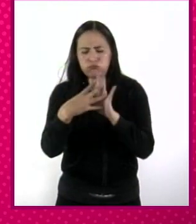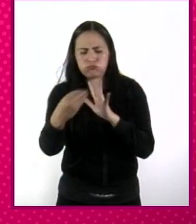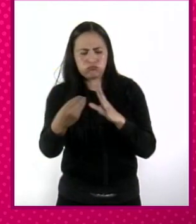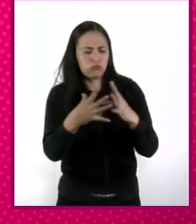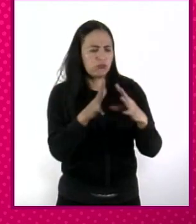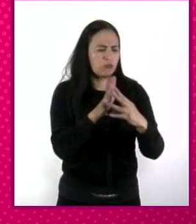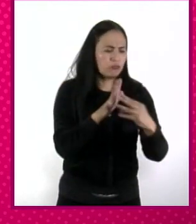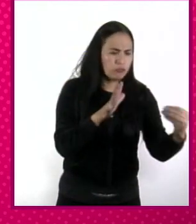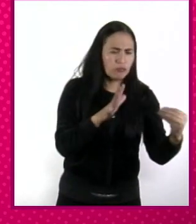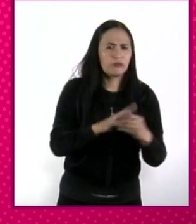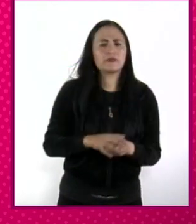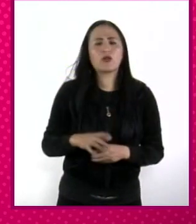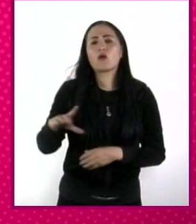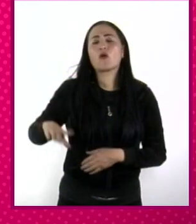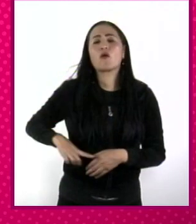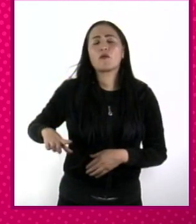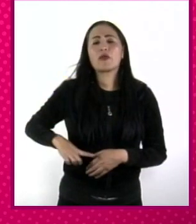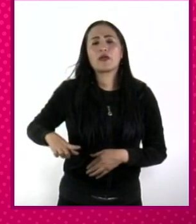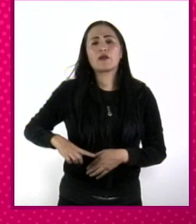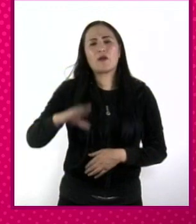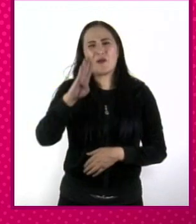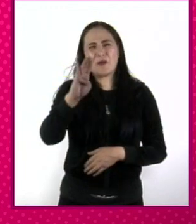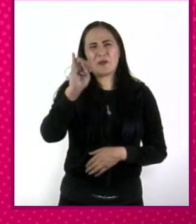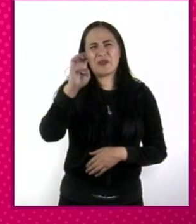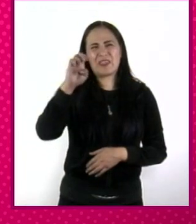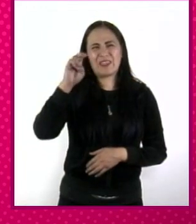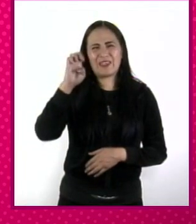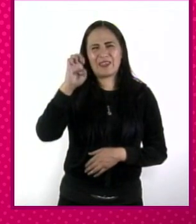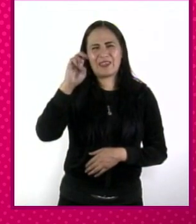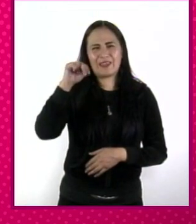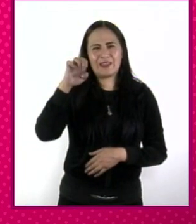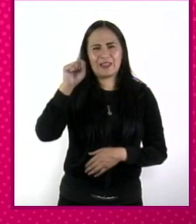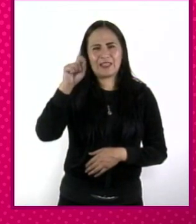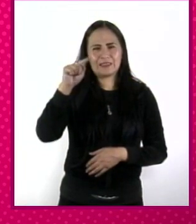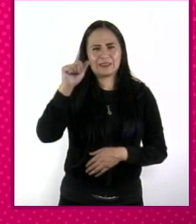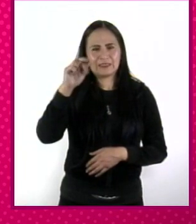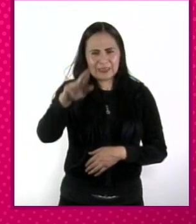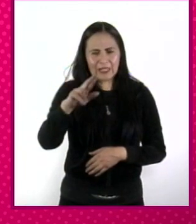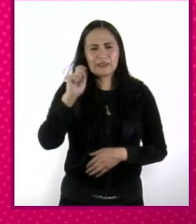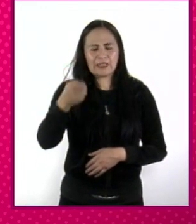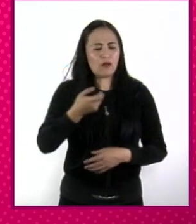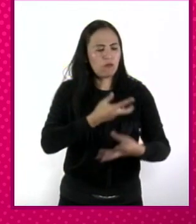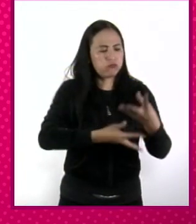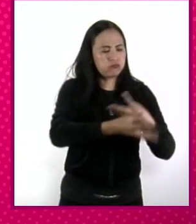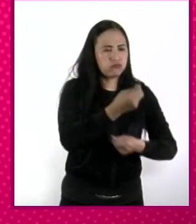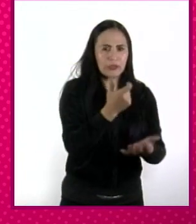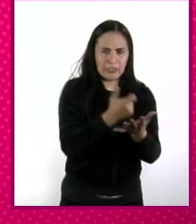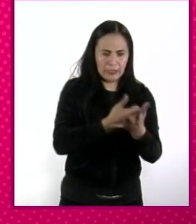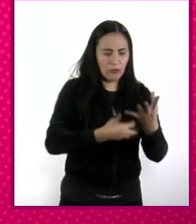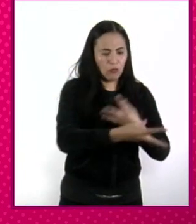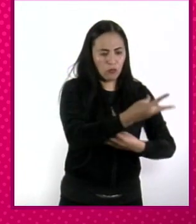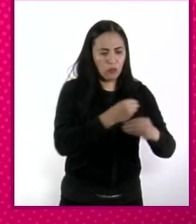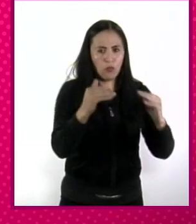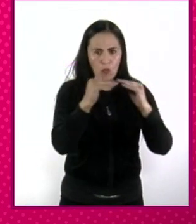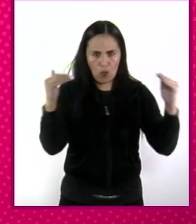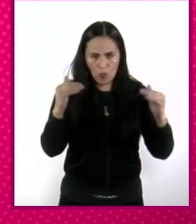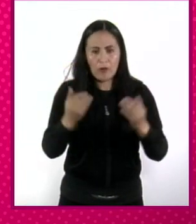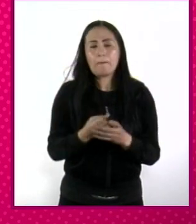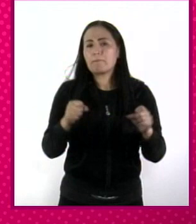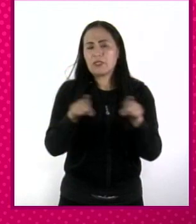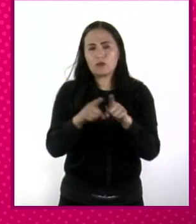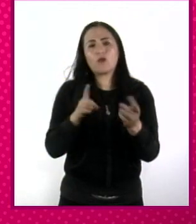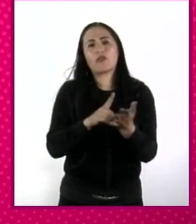el estado de bienestar lo podemos entender en suma como un estado que es redistributivo, que garantiza los derechos